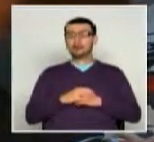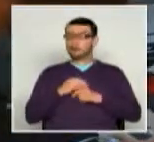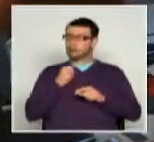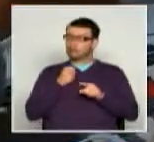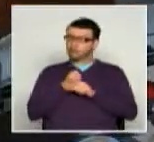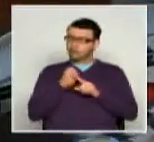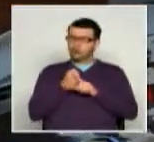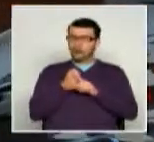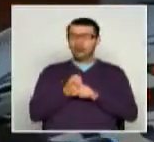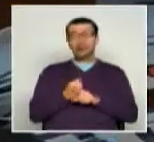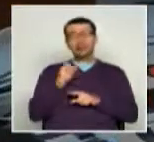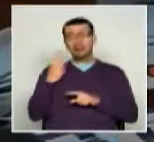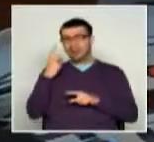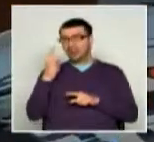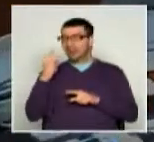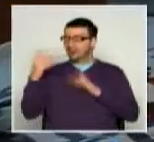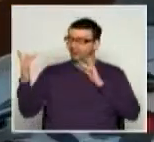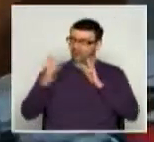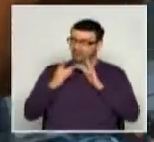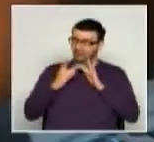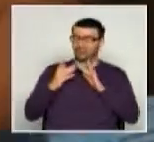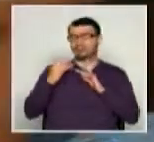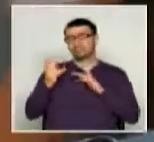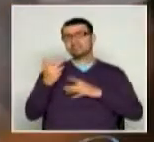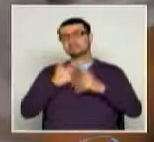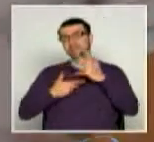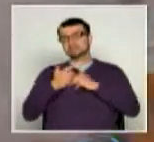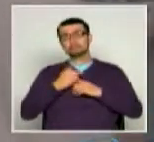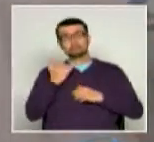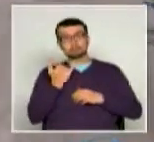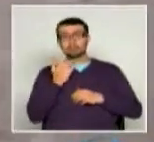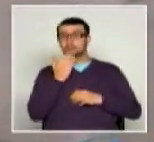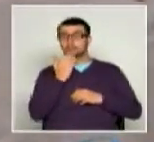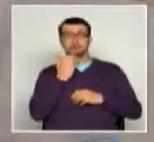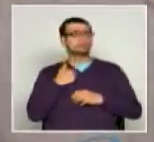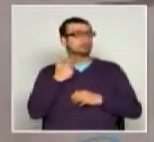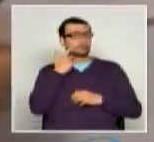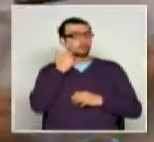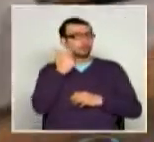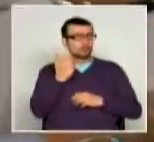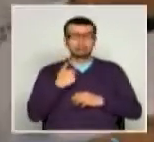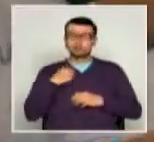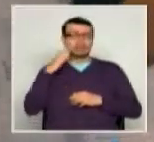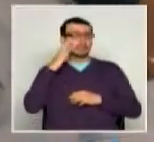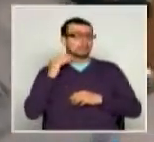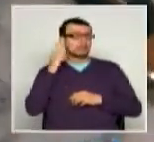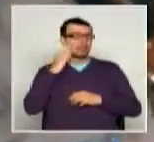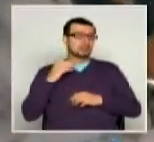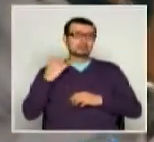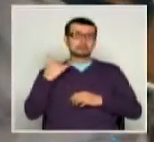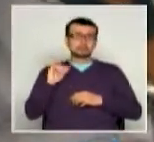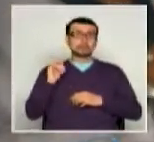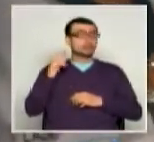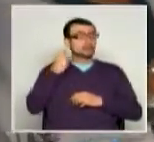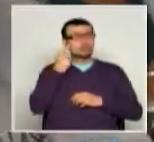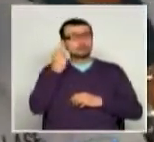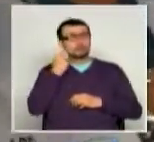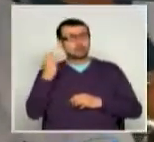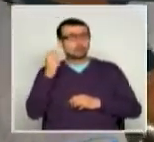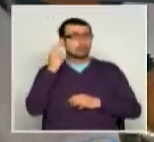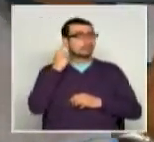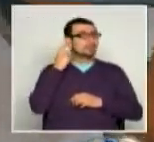intensidad de hertz que nos va a emitir. Entonces yo busco por la experiencia una fase que se llama tálamo en tercera